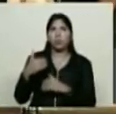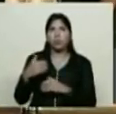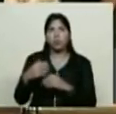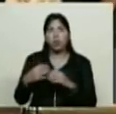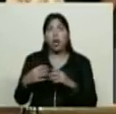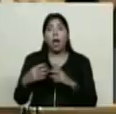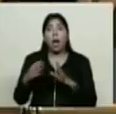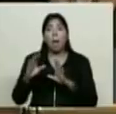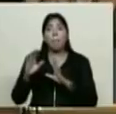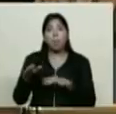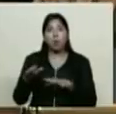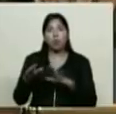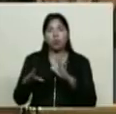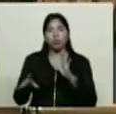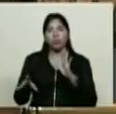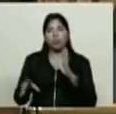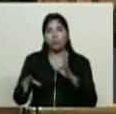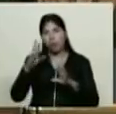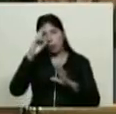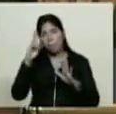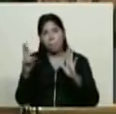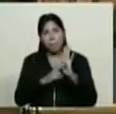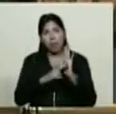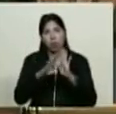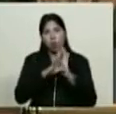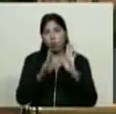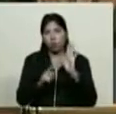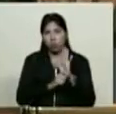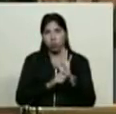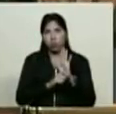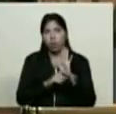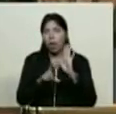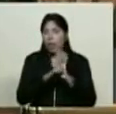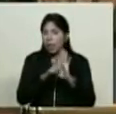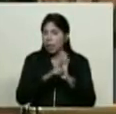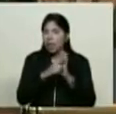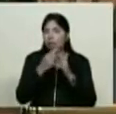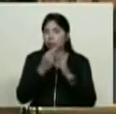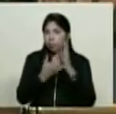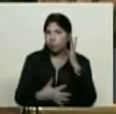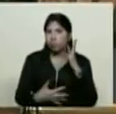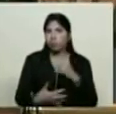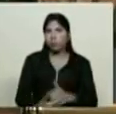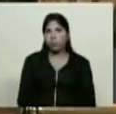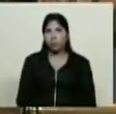jurídico para que se imponga ante cualquier obstáculo la justicia.